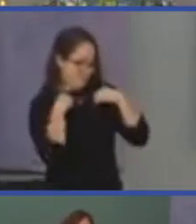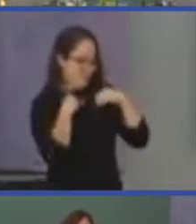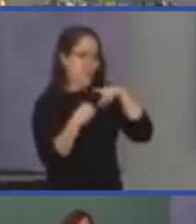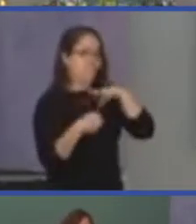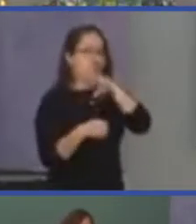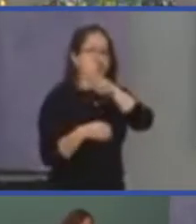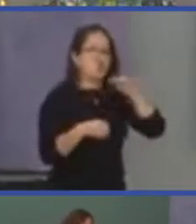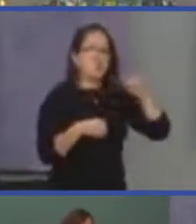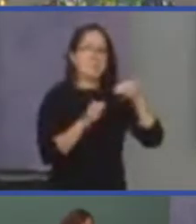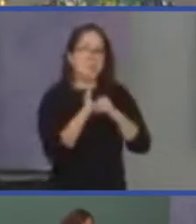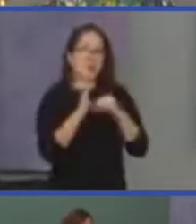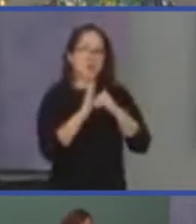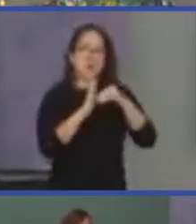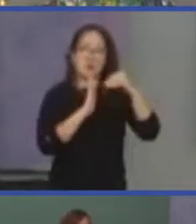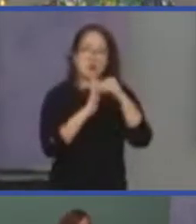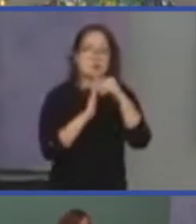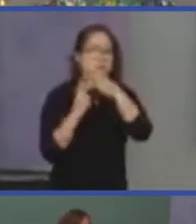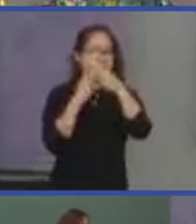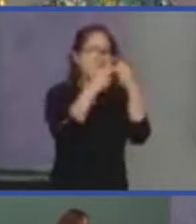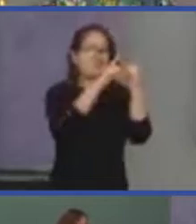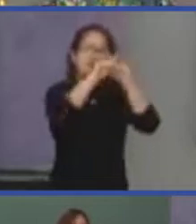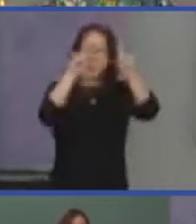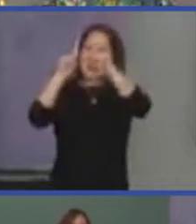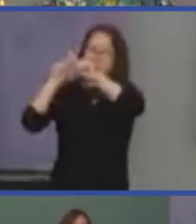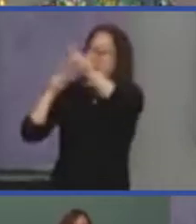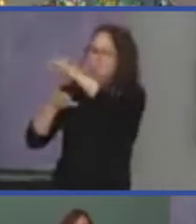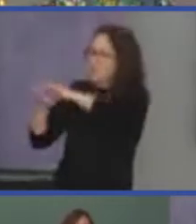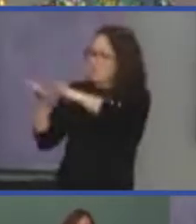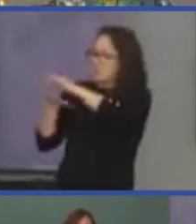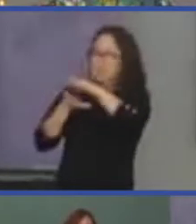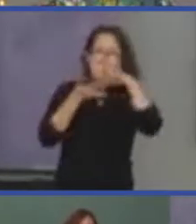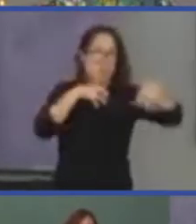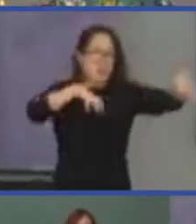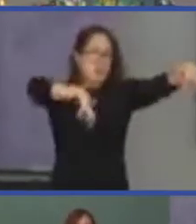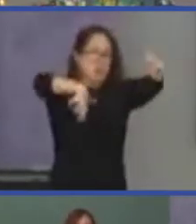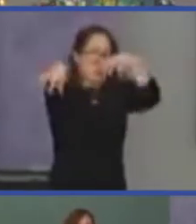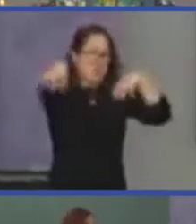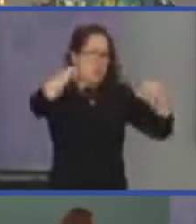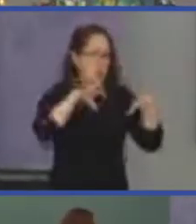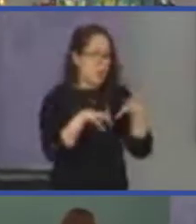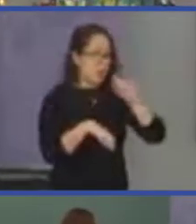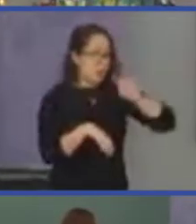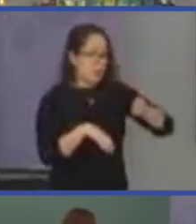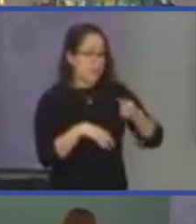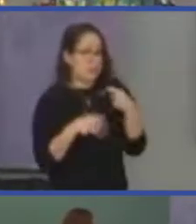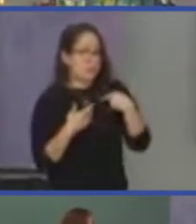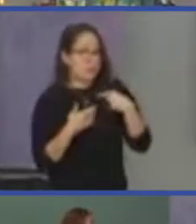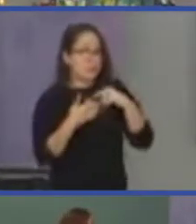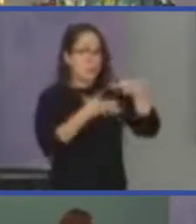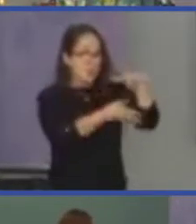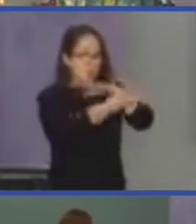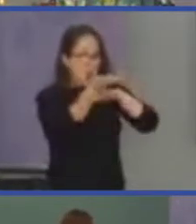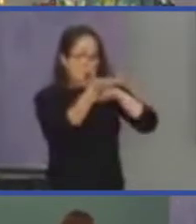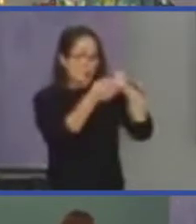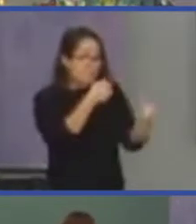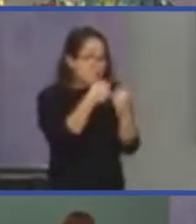muchísimas galaxias en el universo. Ni las estrellas ni las galaxias son infinitas. Ni siquiera